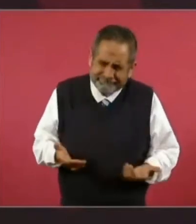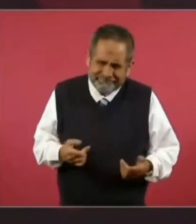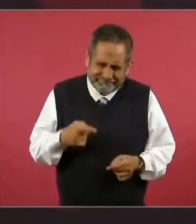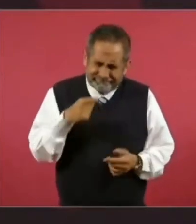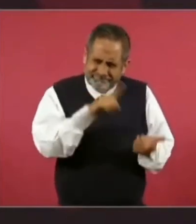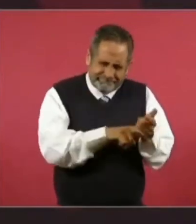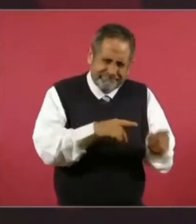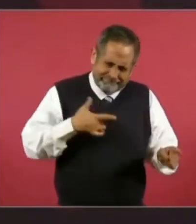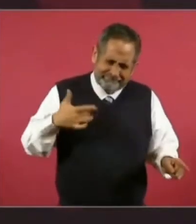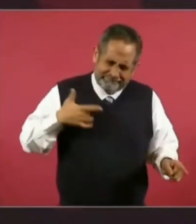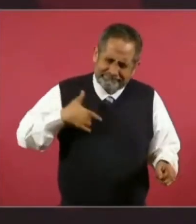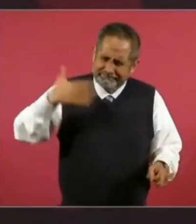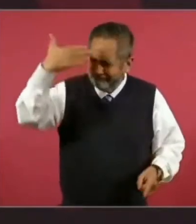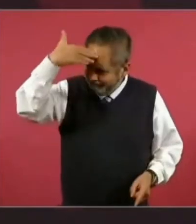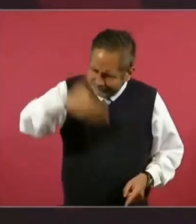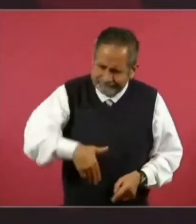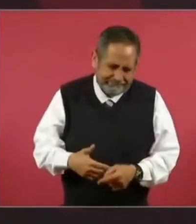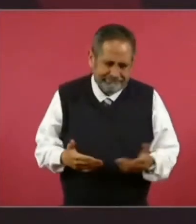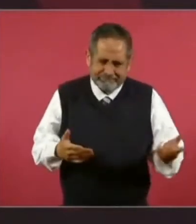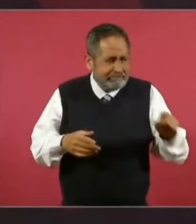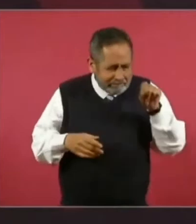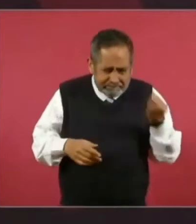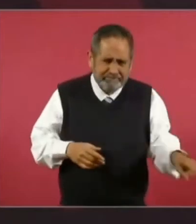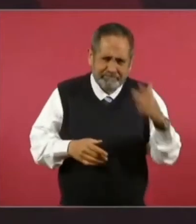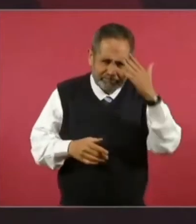Ellos lo saben.